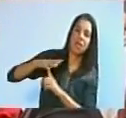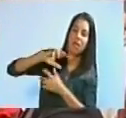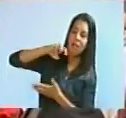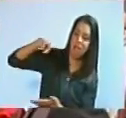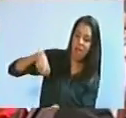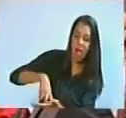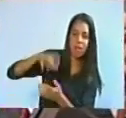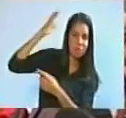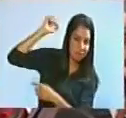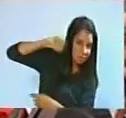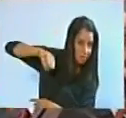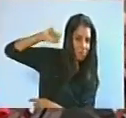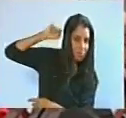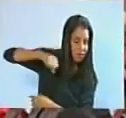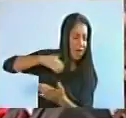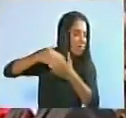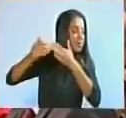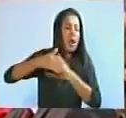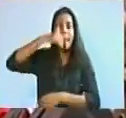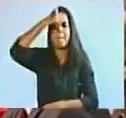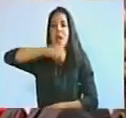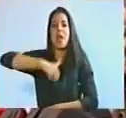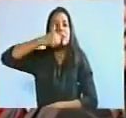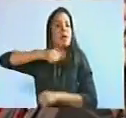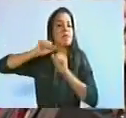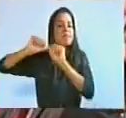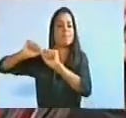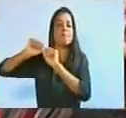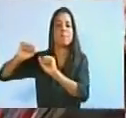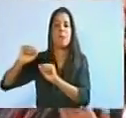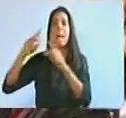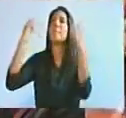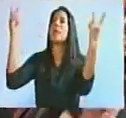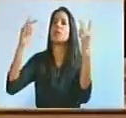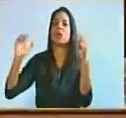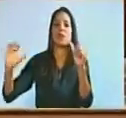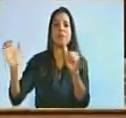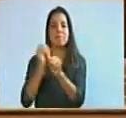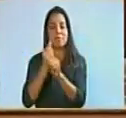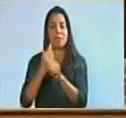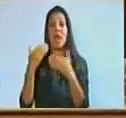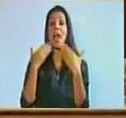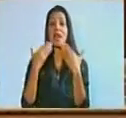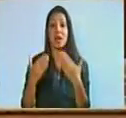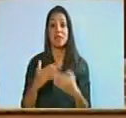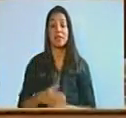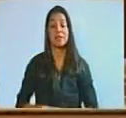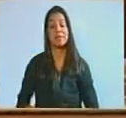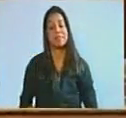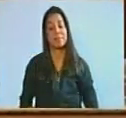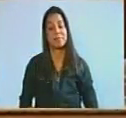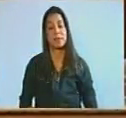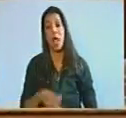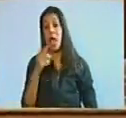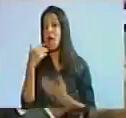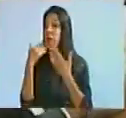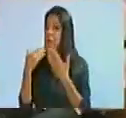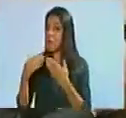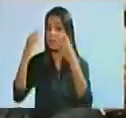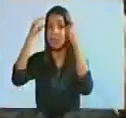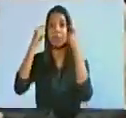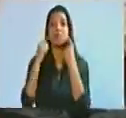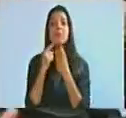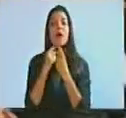nosotros seguiremos resistiendo, combatiendo y venceremos. Muchísimas gracias. Muchas gracias, constituyente Gerardo Barrera.